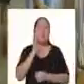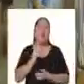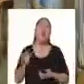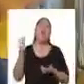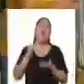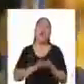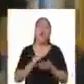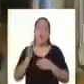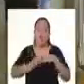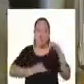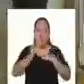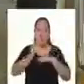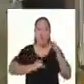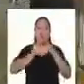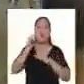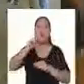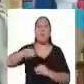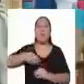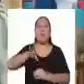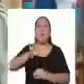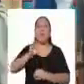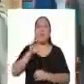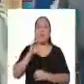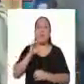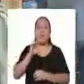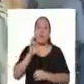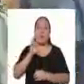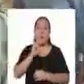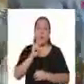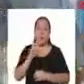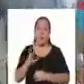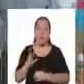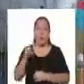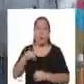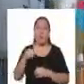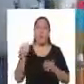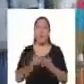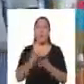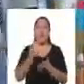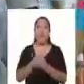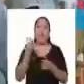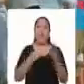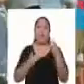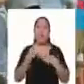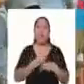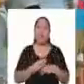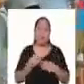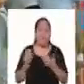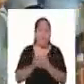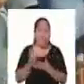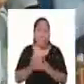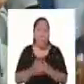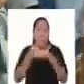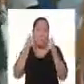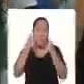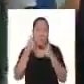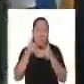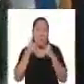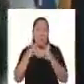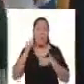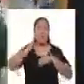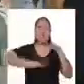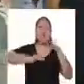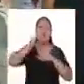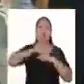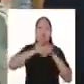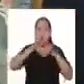reedificado en 1903. Este nuevo mercado se convirtió en uno de los más modernos de la época por su